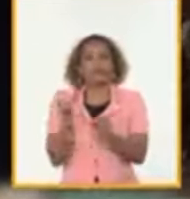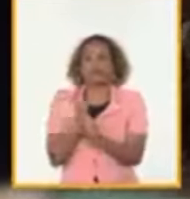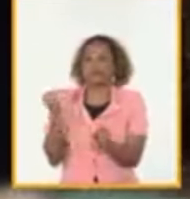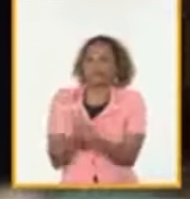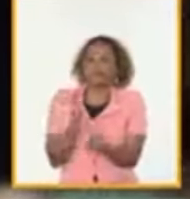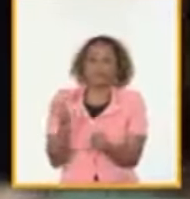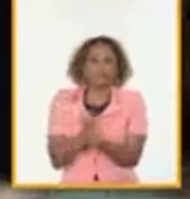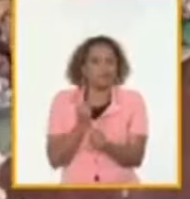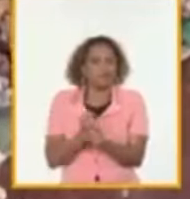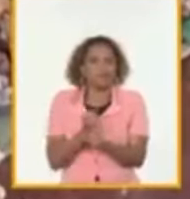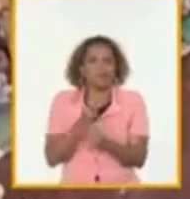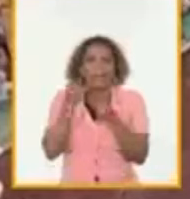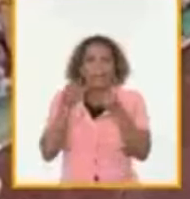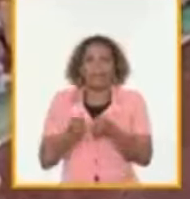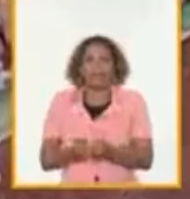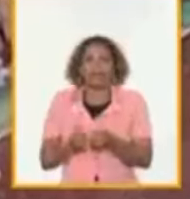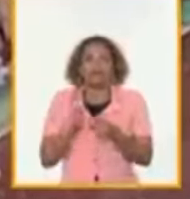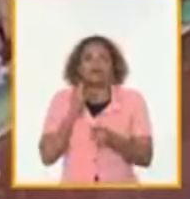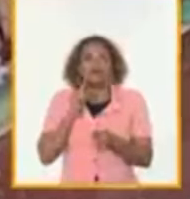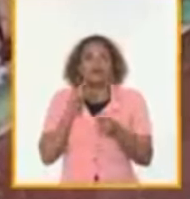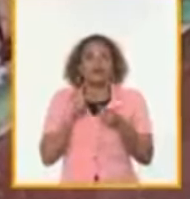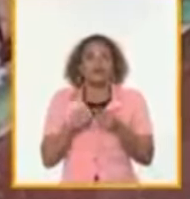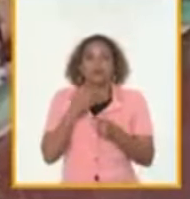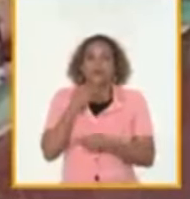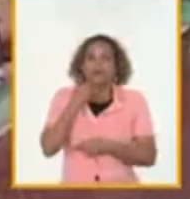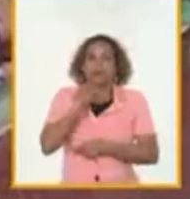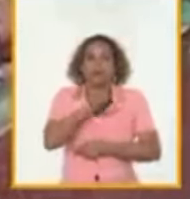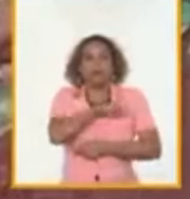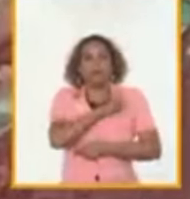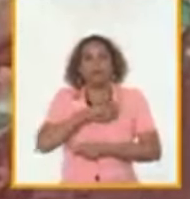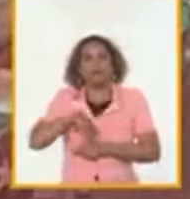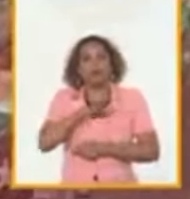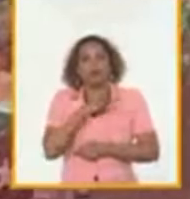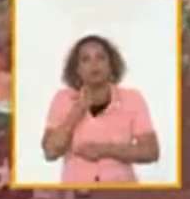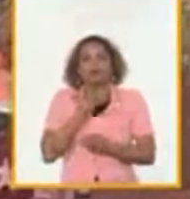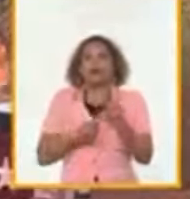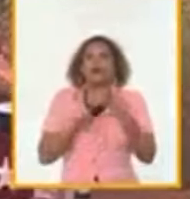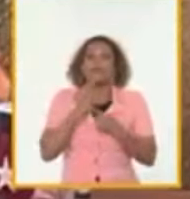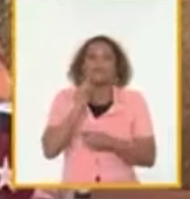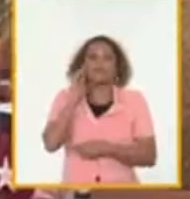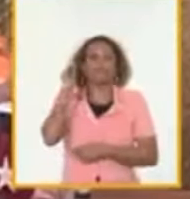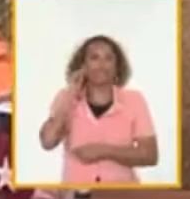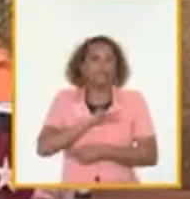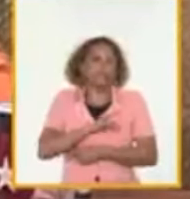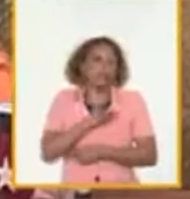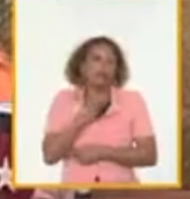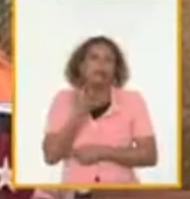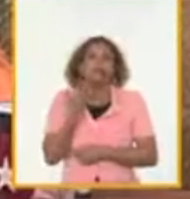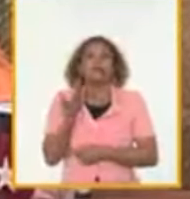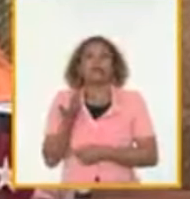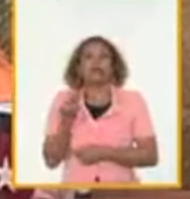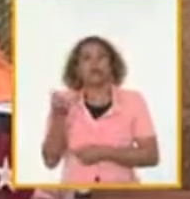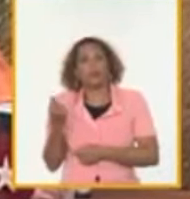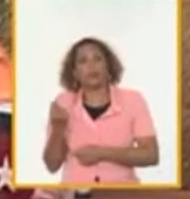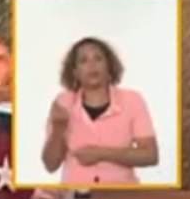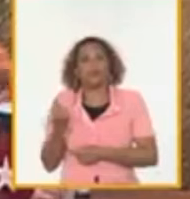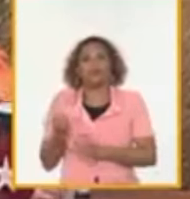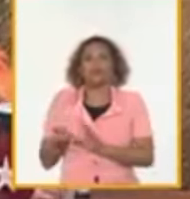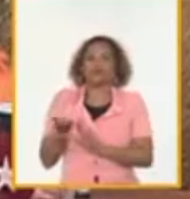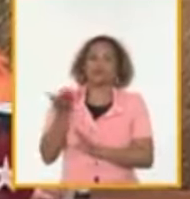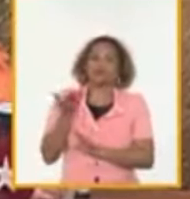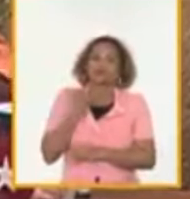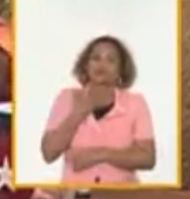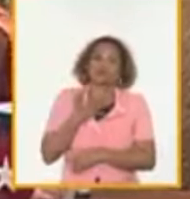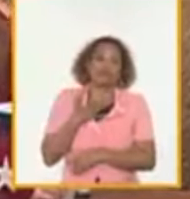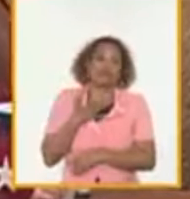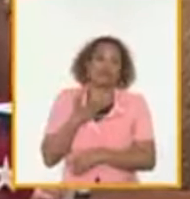sentido siempre para favorecer a nuestra población a pesar que conocemos también que no son los precios que que deseamos pero es